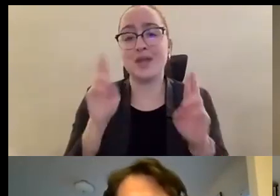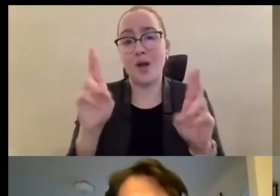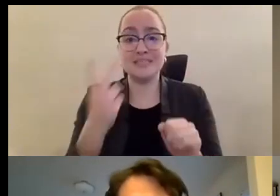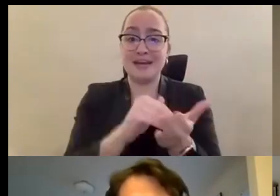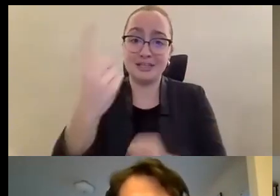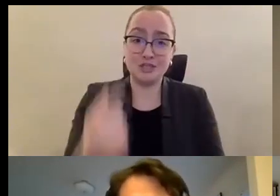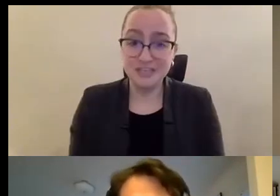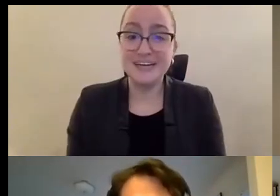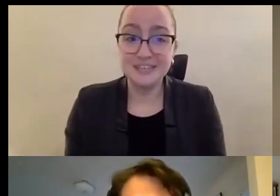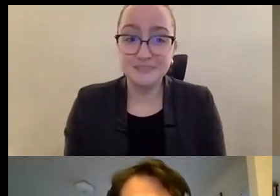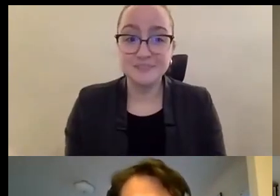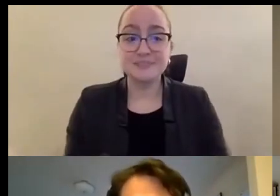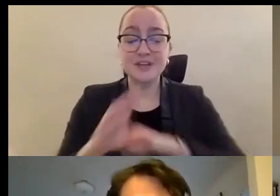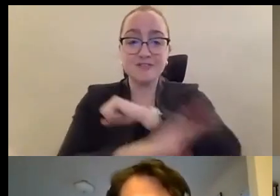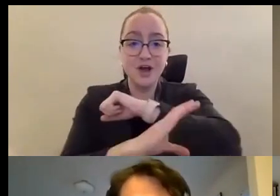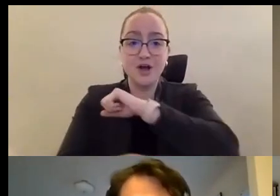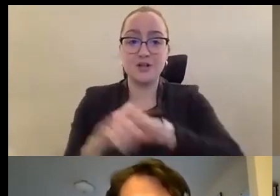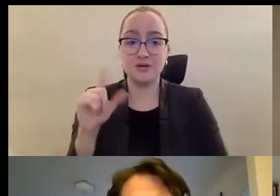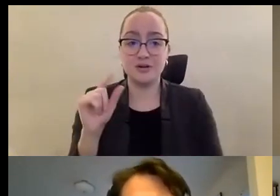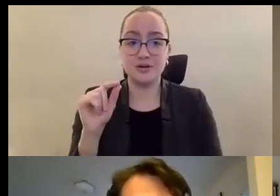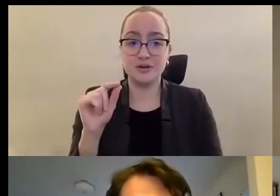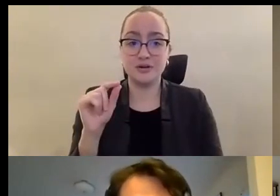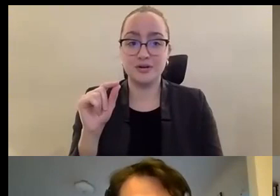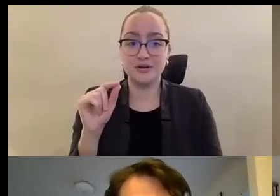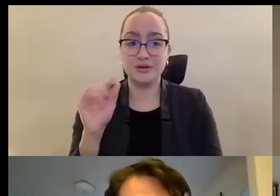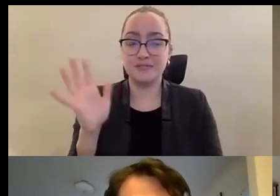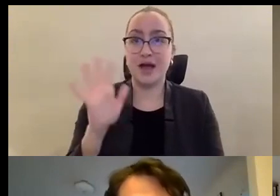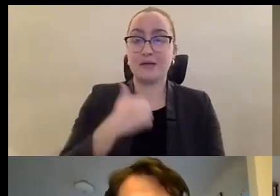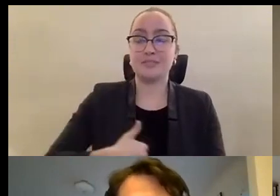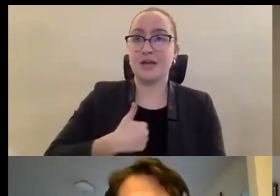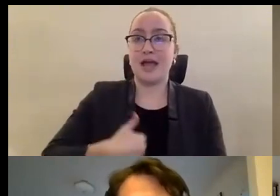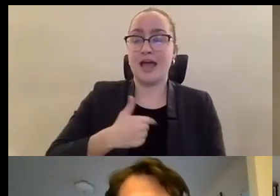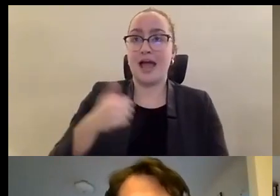Muchísimas gracias. Y espero que los podamos ver otra vez el año que viene.